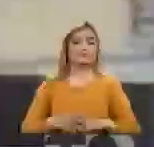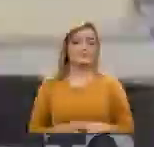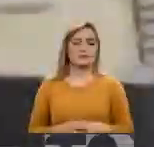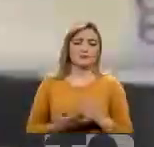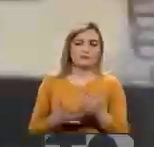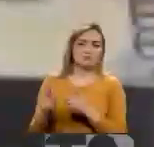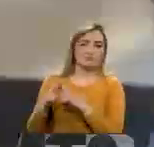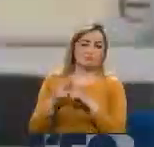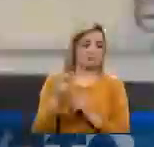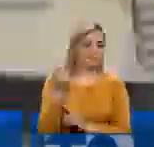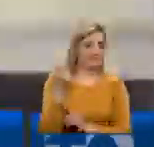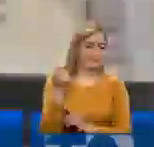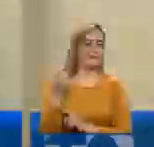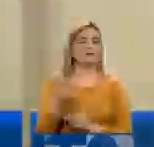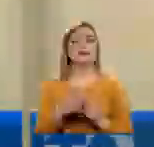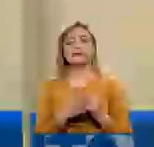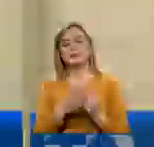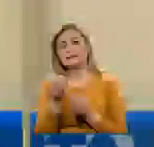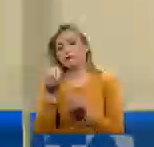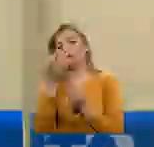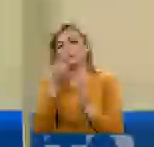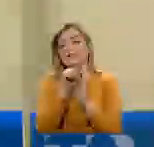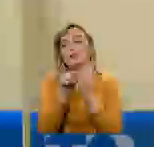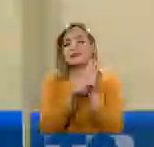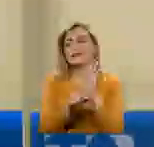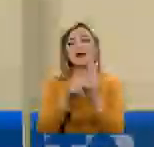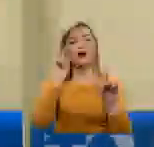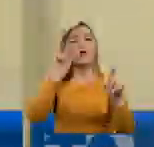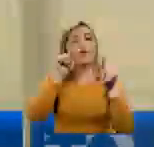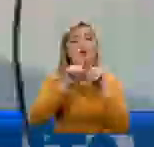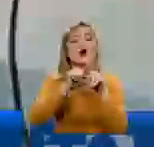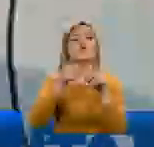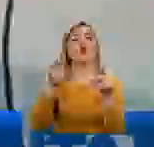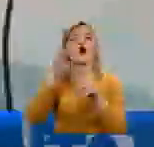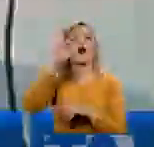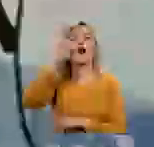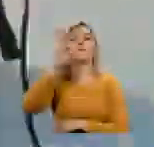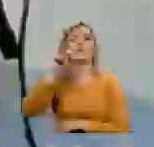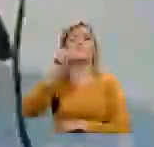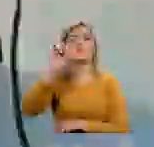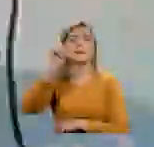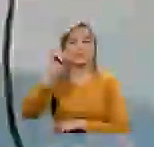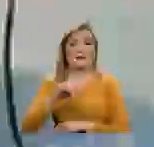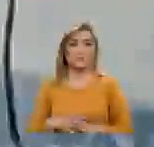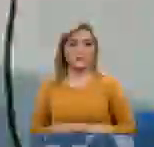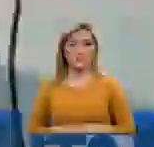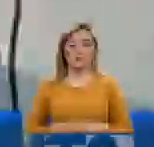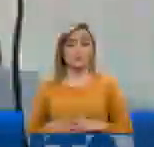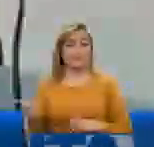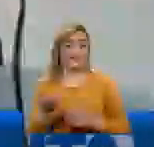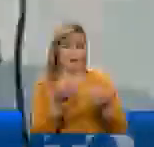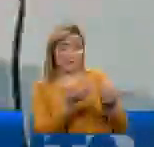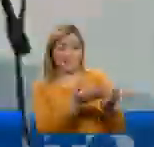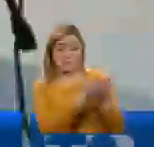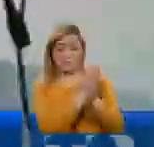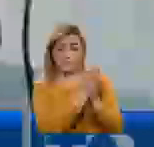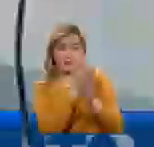espera que se conozcan los detalles del acuerdo con el Fondo Monetario Internacional. Dudo que se le esté pidiendo al gobierno actual